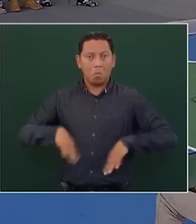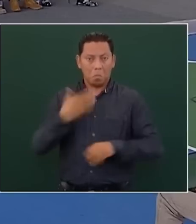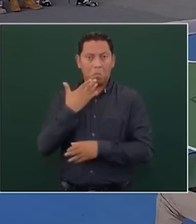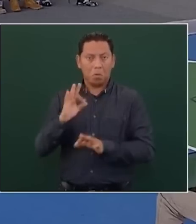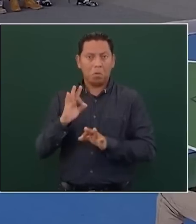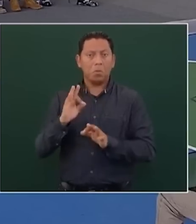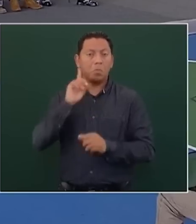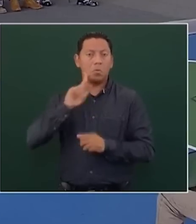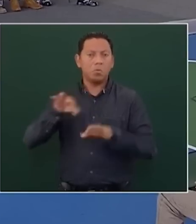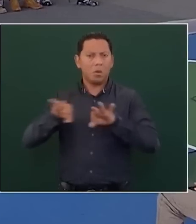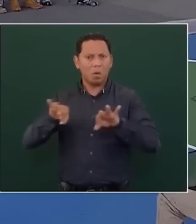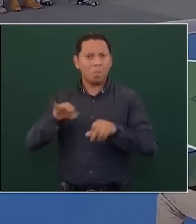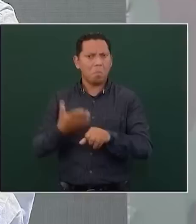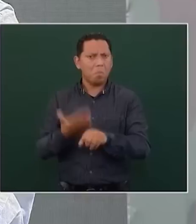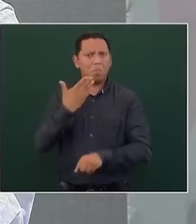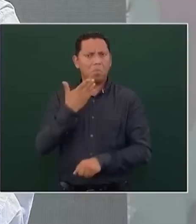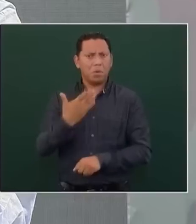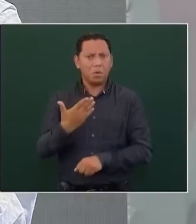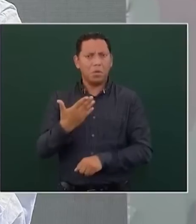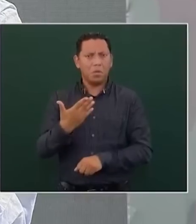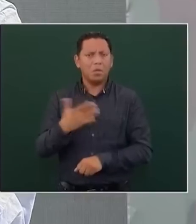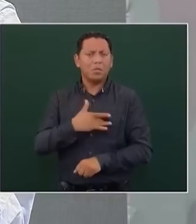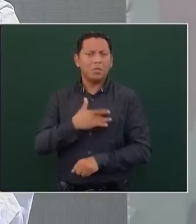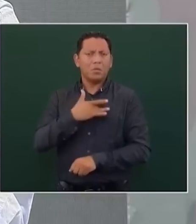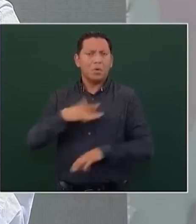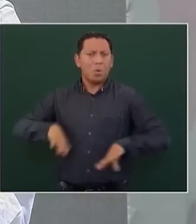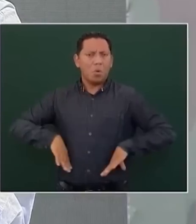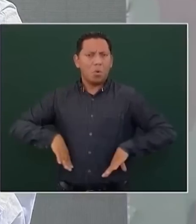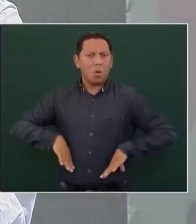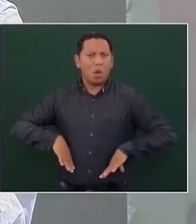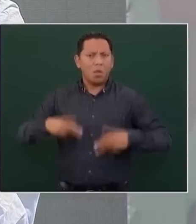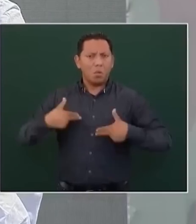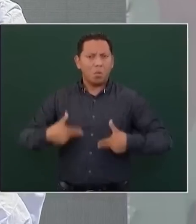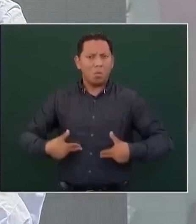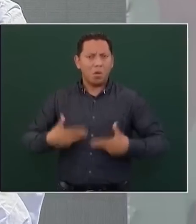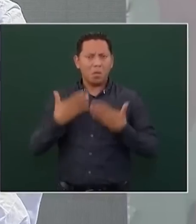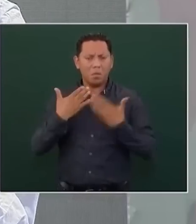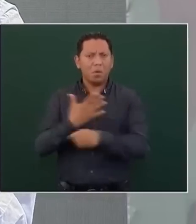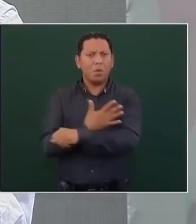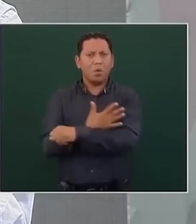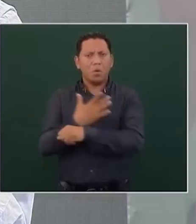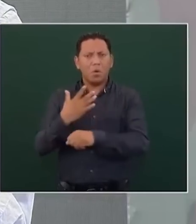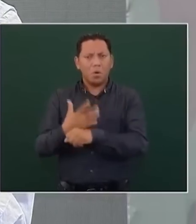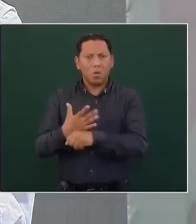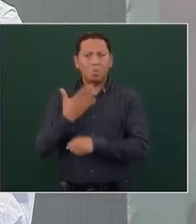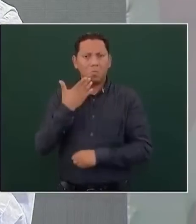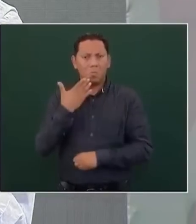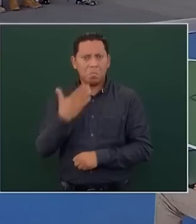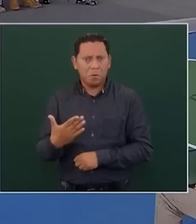muy trabajadoras, muy sensibles, muy honestas